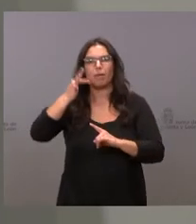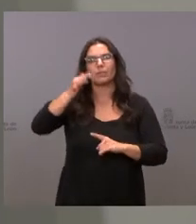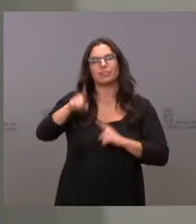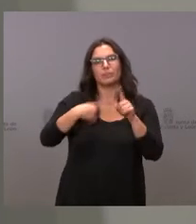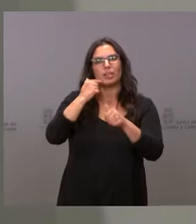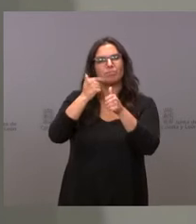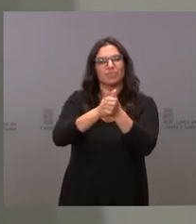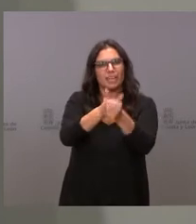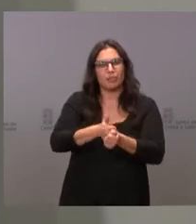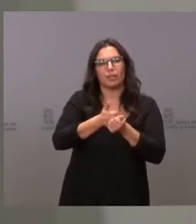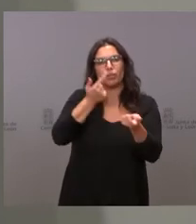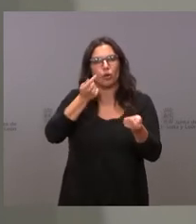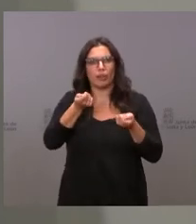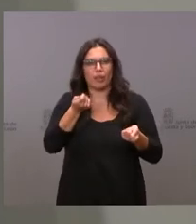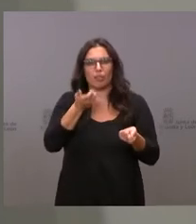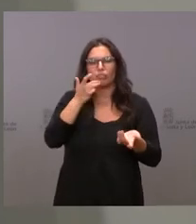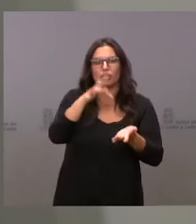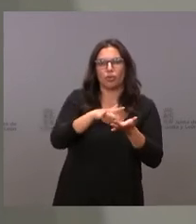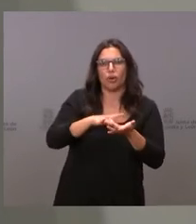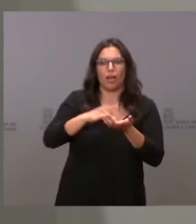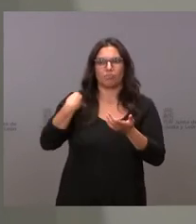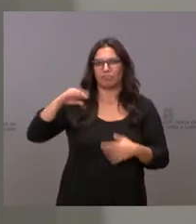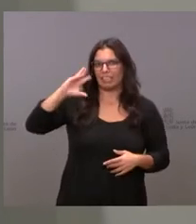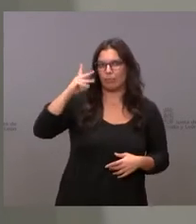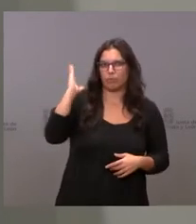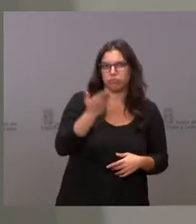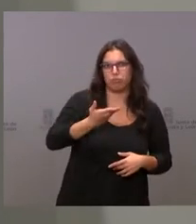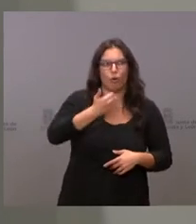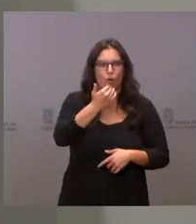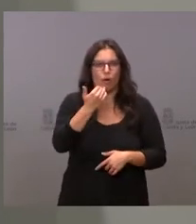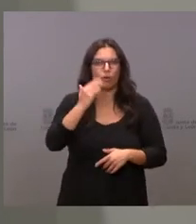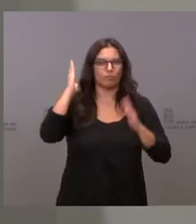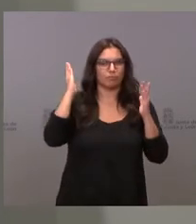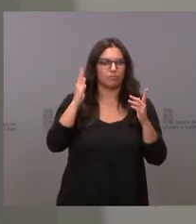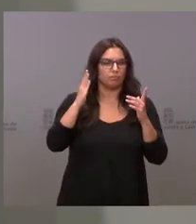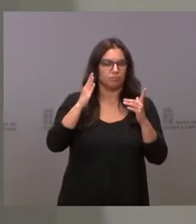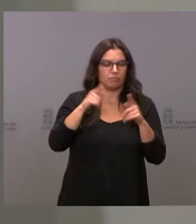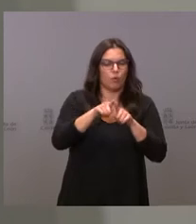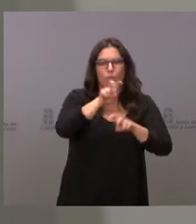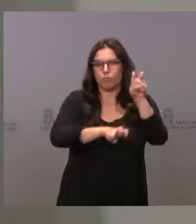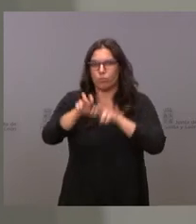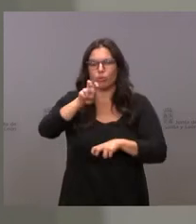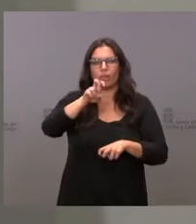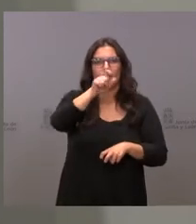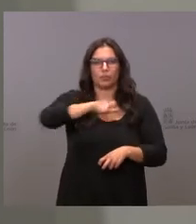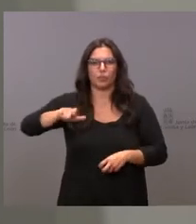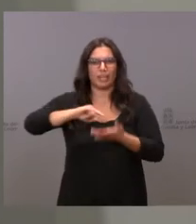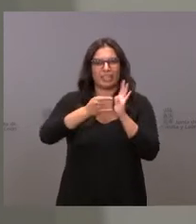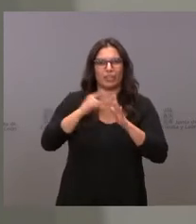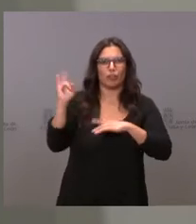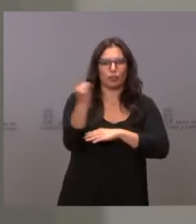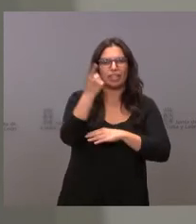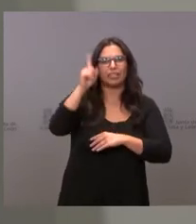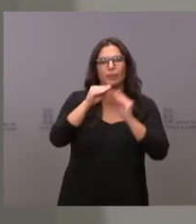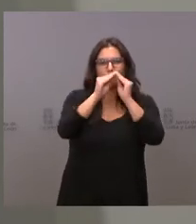de incidentes relacionados con fenómenos naturales, el seguimiento y coordinación de incidentes tales como búsquedas, rescates, incendios forestales, la elaboración